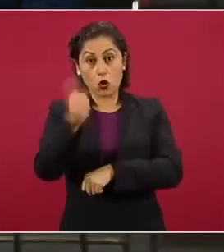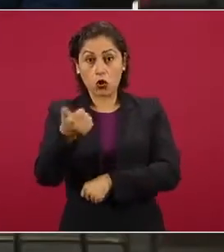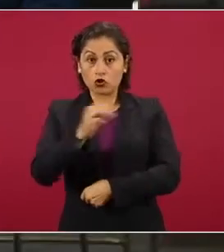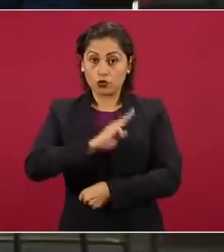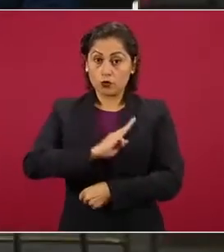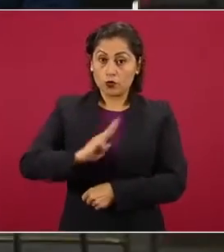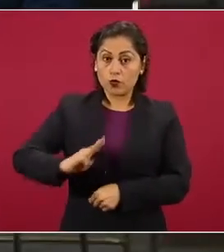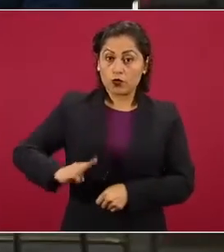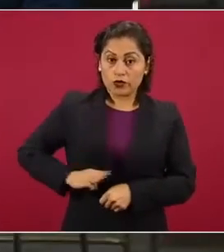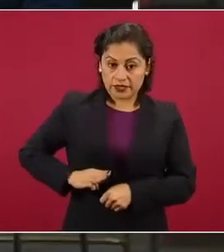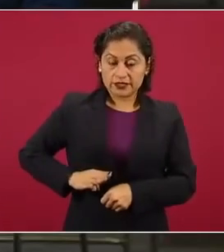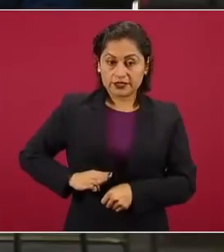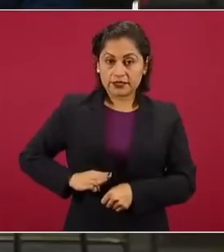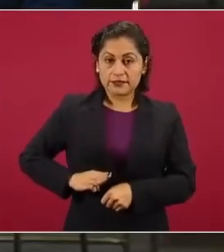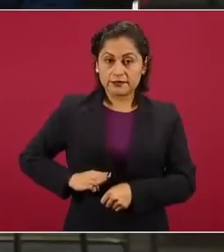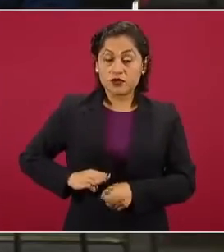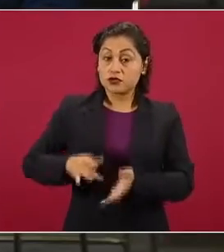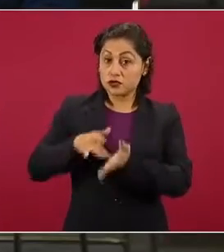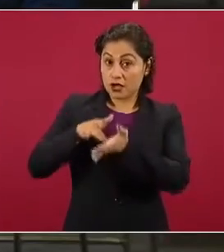donde precisamente